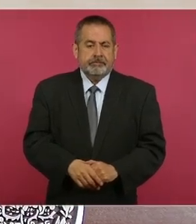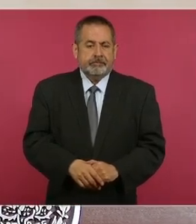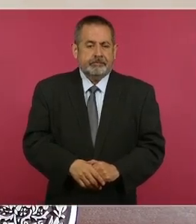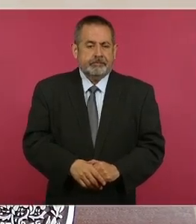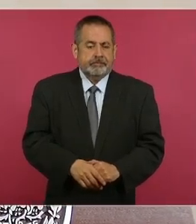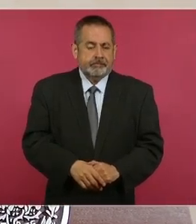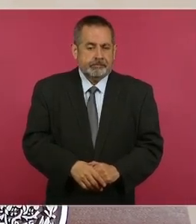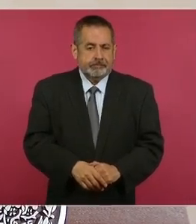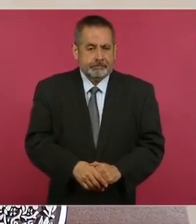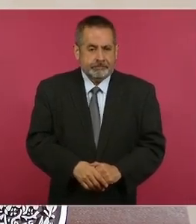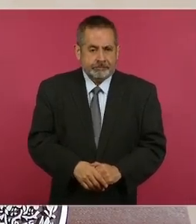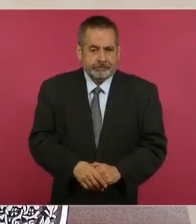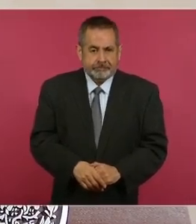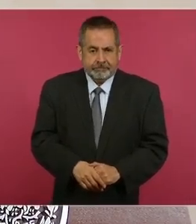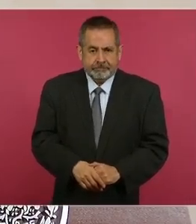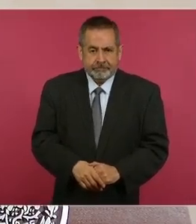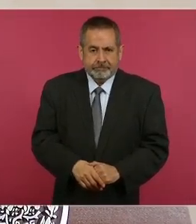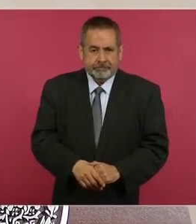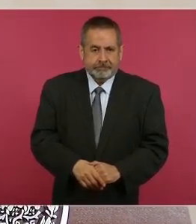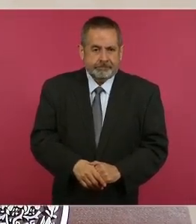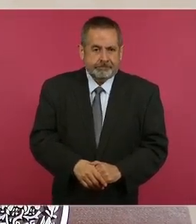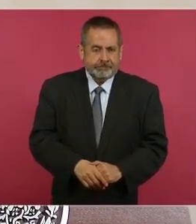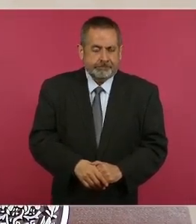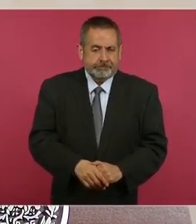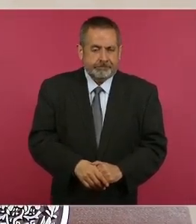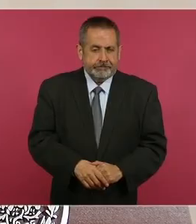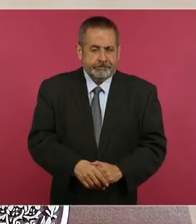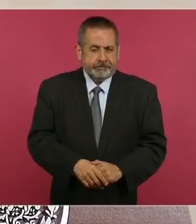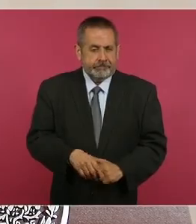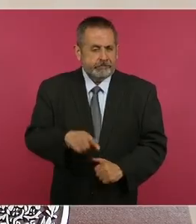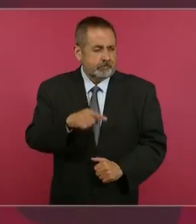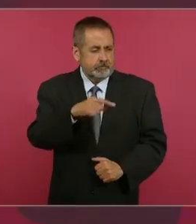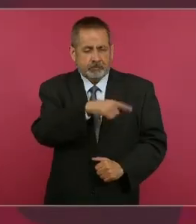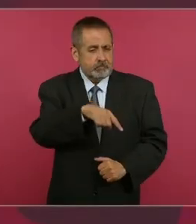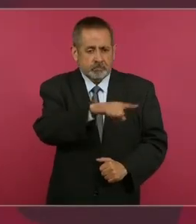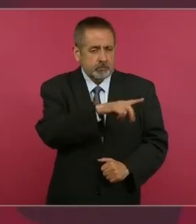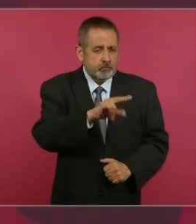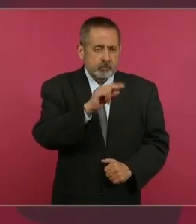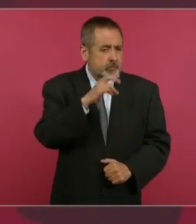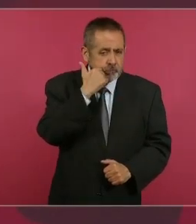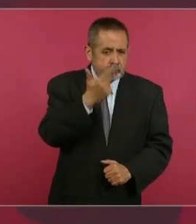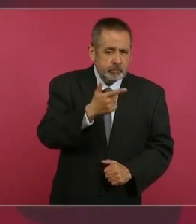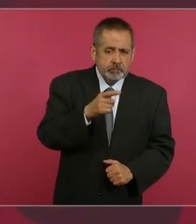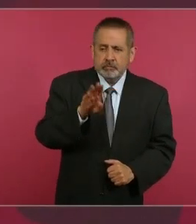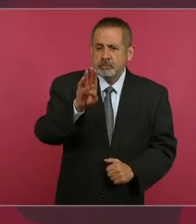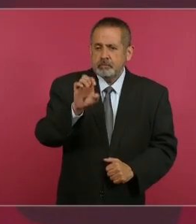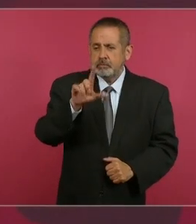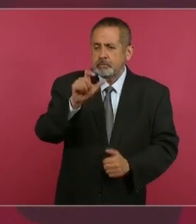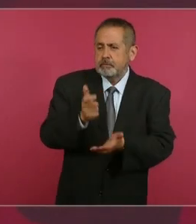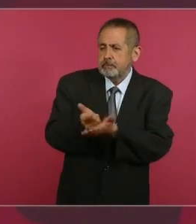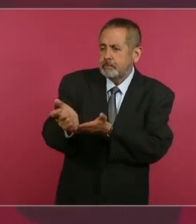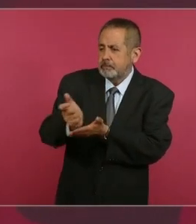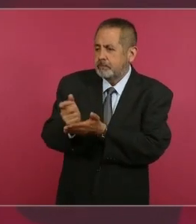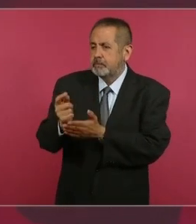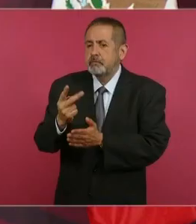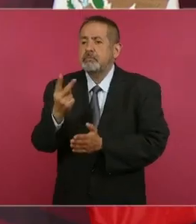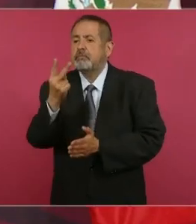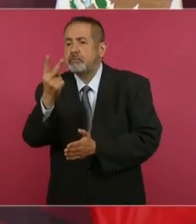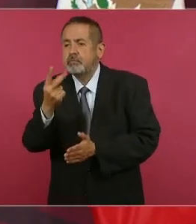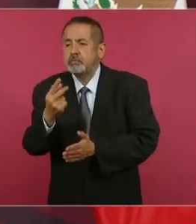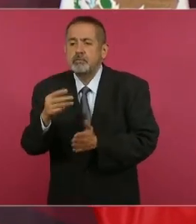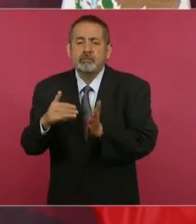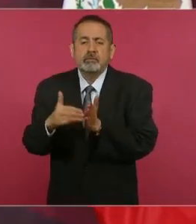se quiere que se amplíen las becas a 2 millones más de